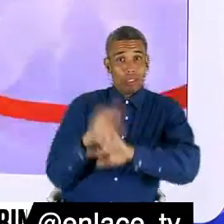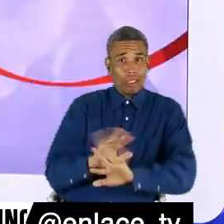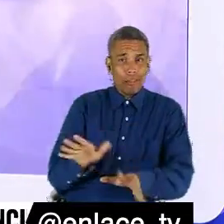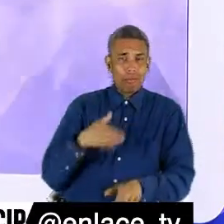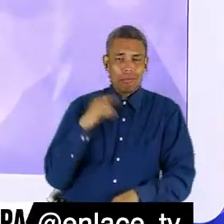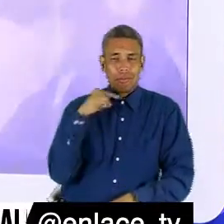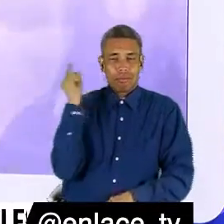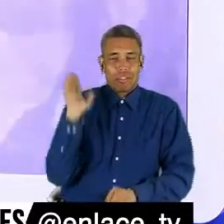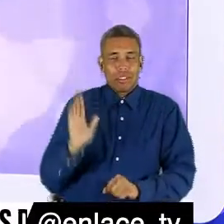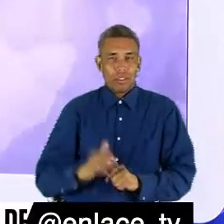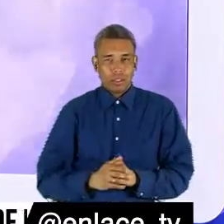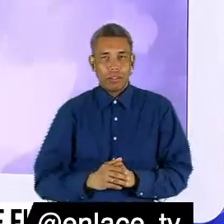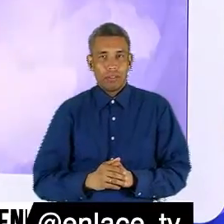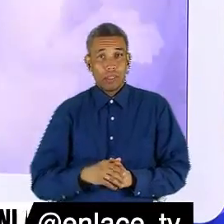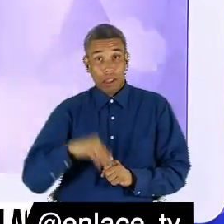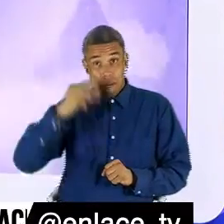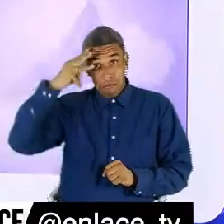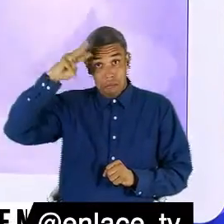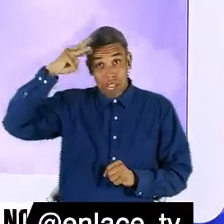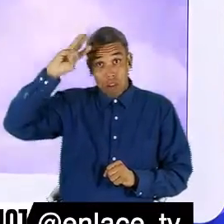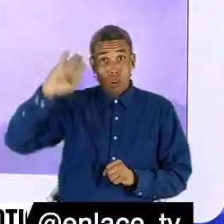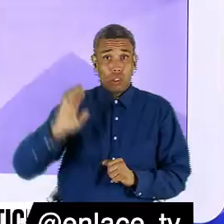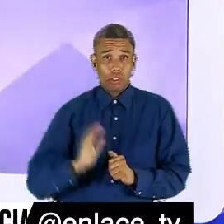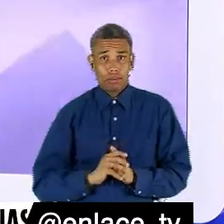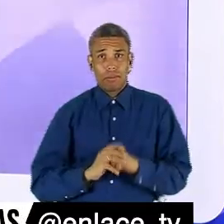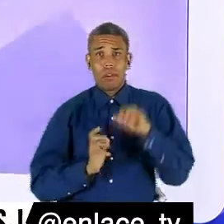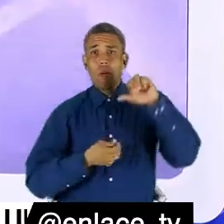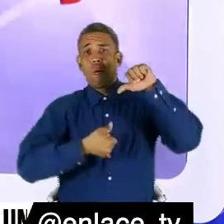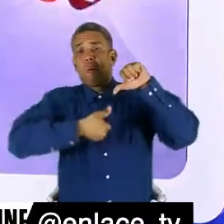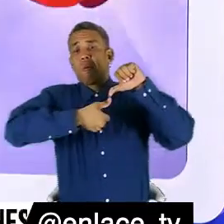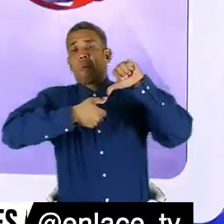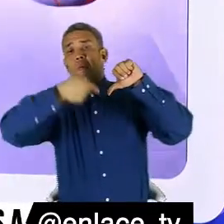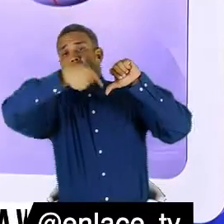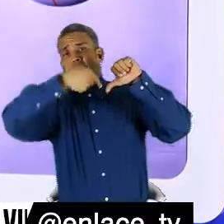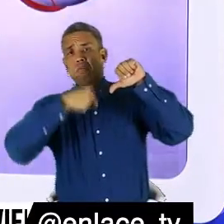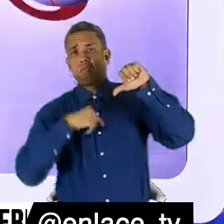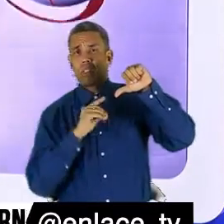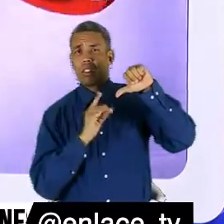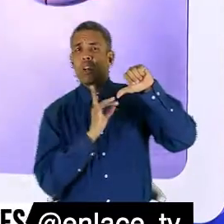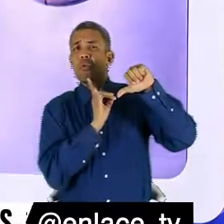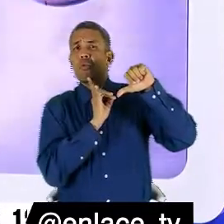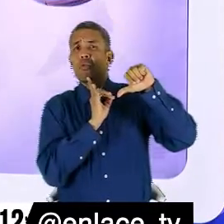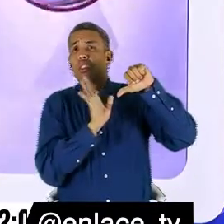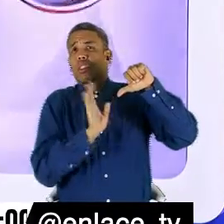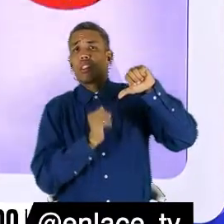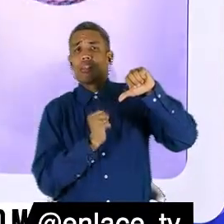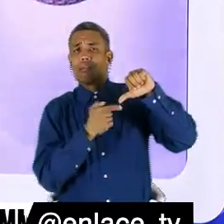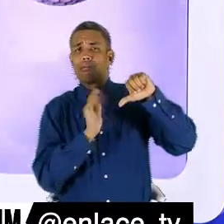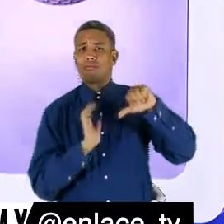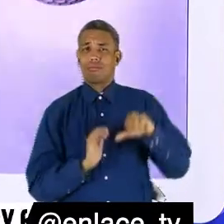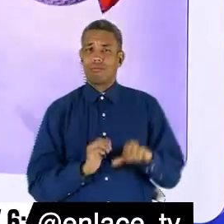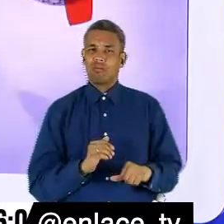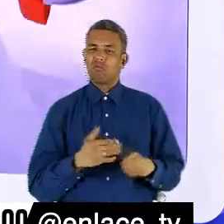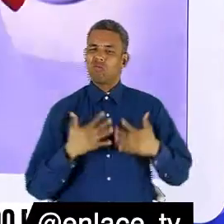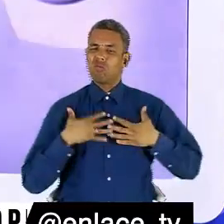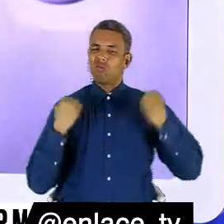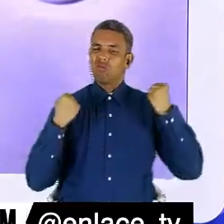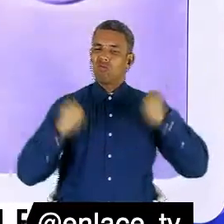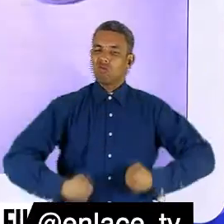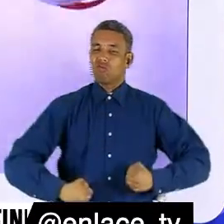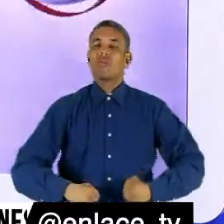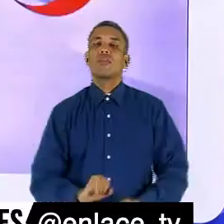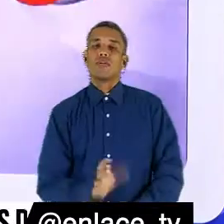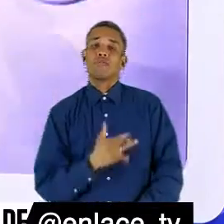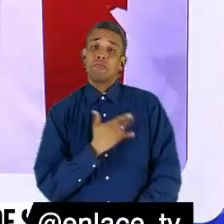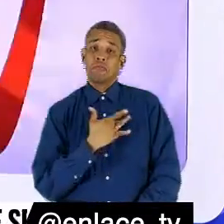Copa América. México, pues, es local prácticamente en los Estados Unidos. Quieren ganar su grupo de la mano del profesor Juan Carlos